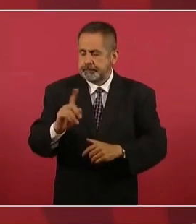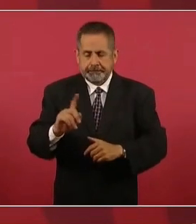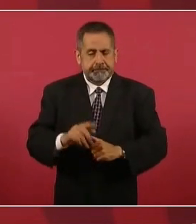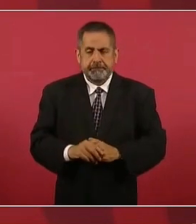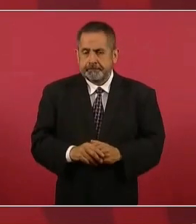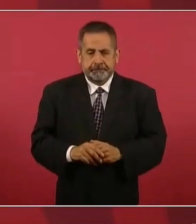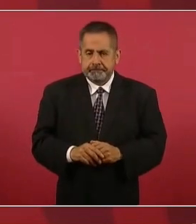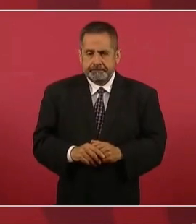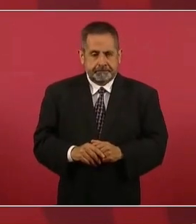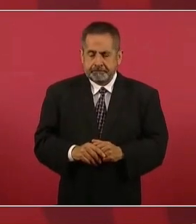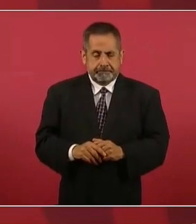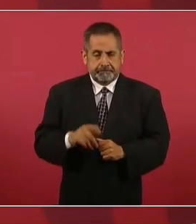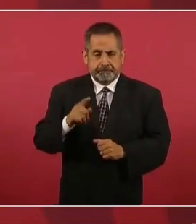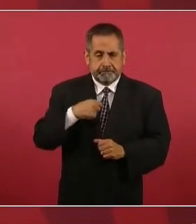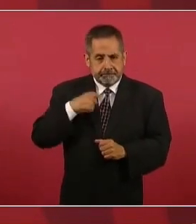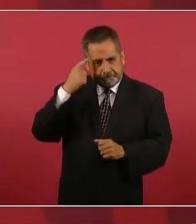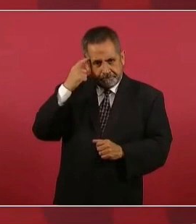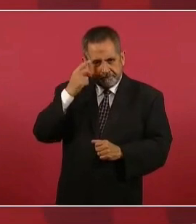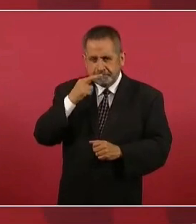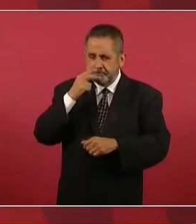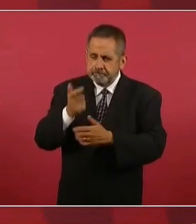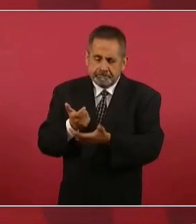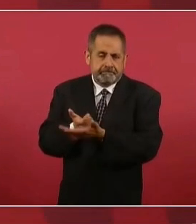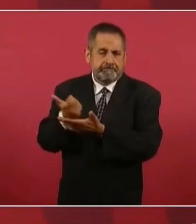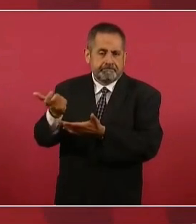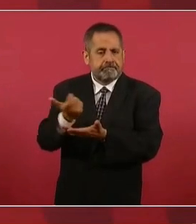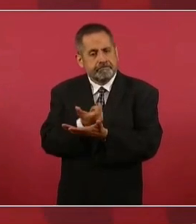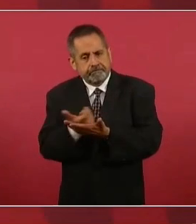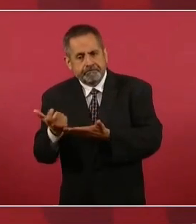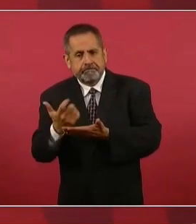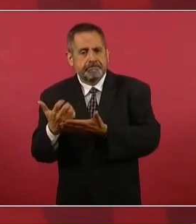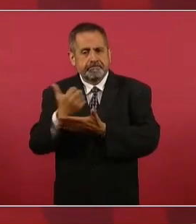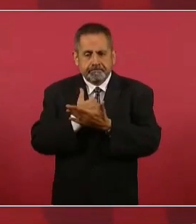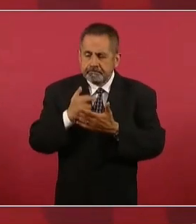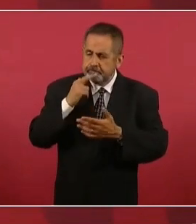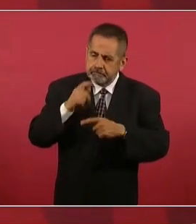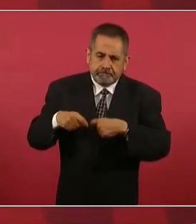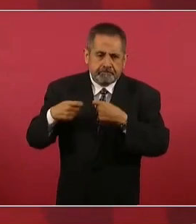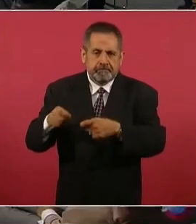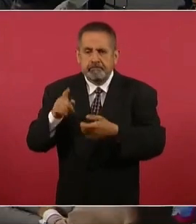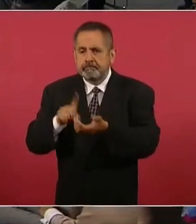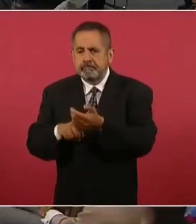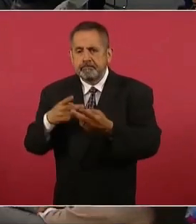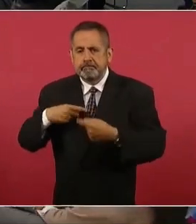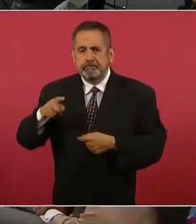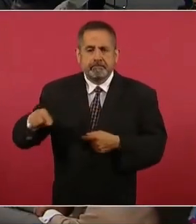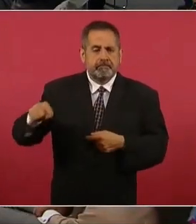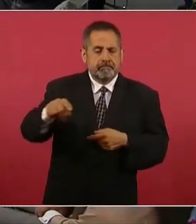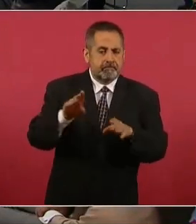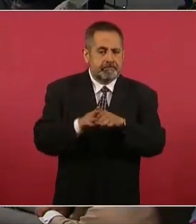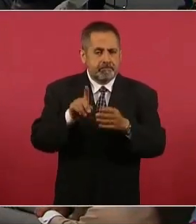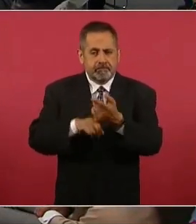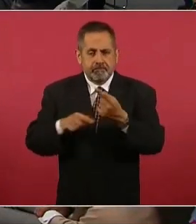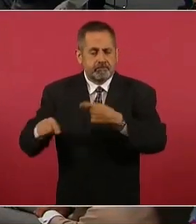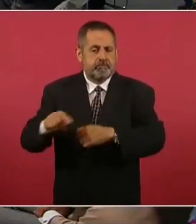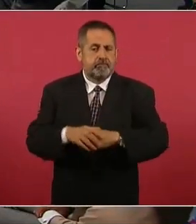y hemos procurado mejorar la situación laboral de los trabajadores.